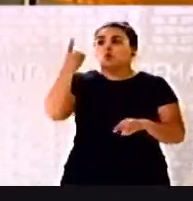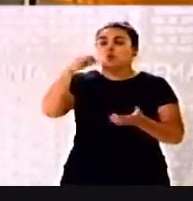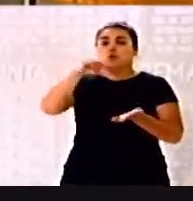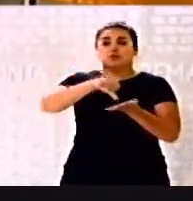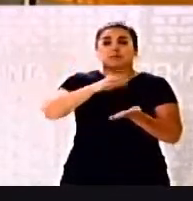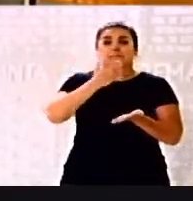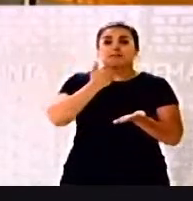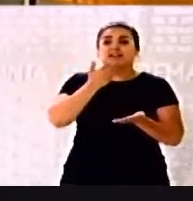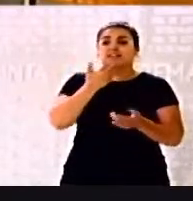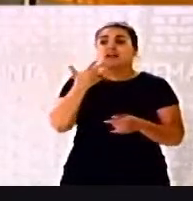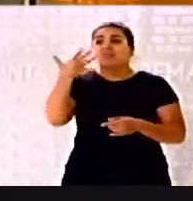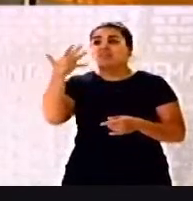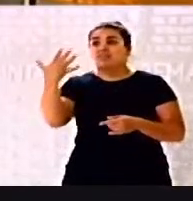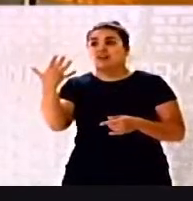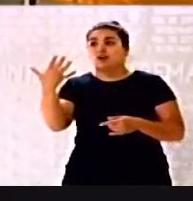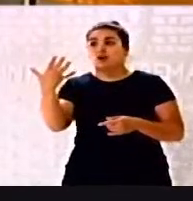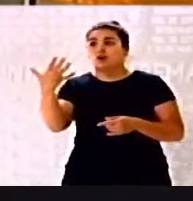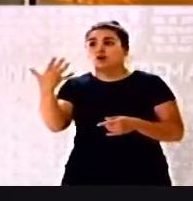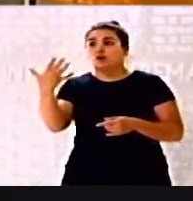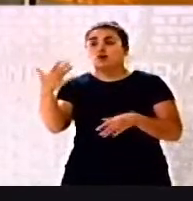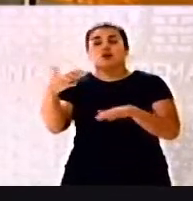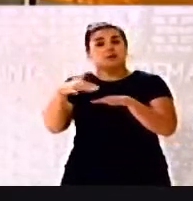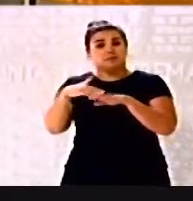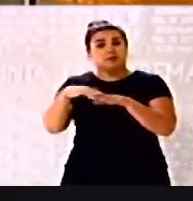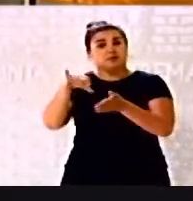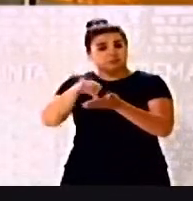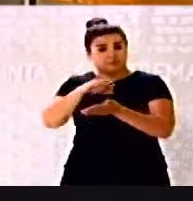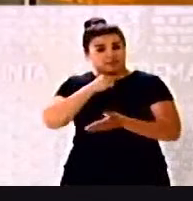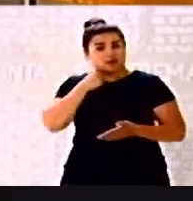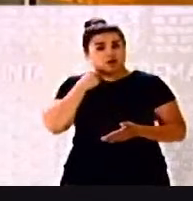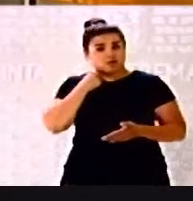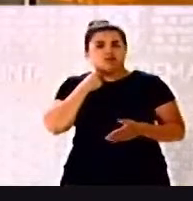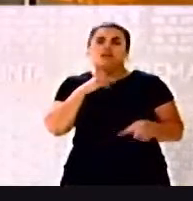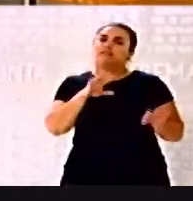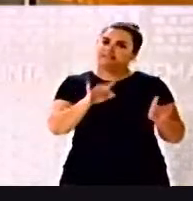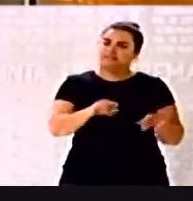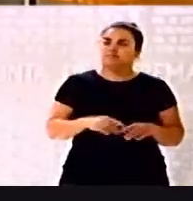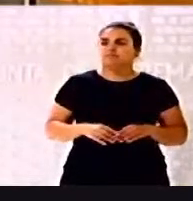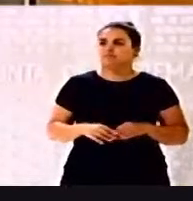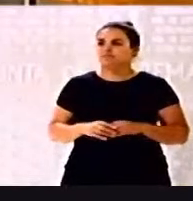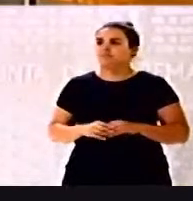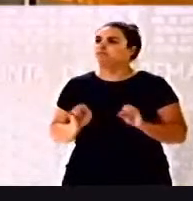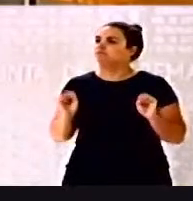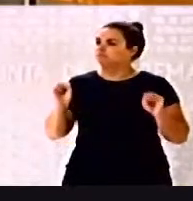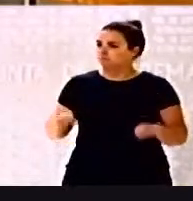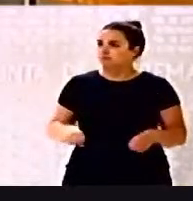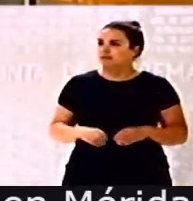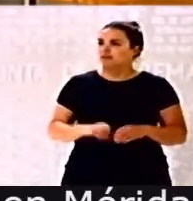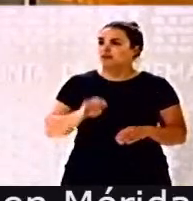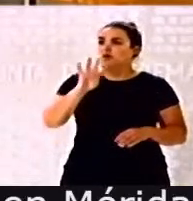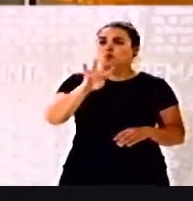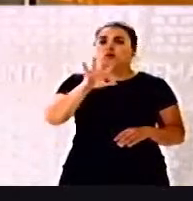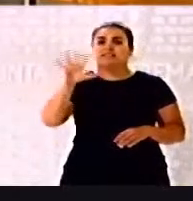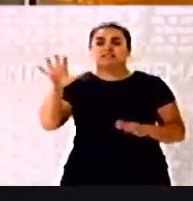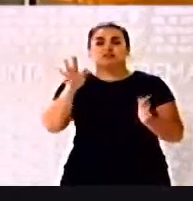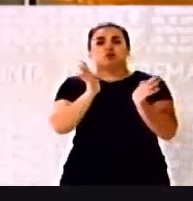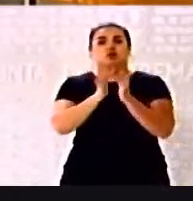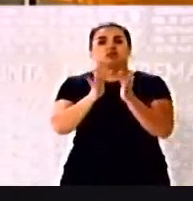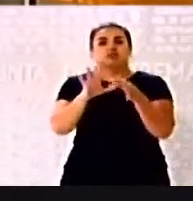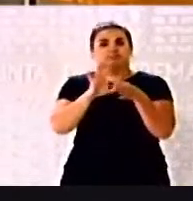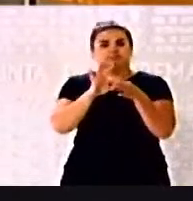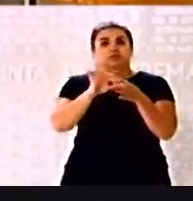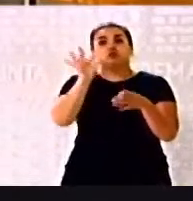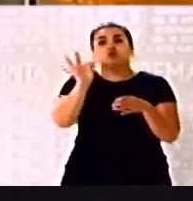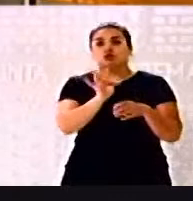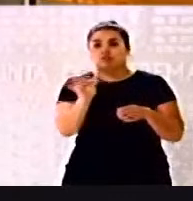Mérida y 5 en la ciudad de Badajoz. Sí. Vale. Y 45 contactos estrechos en